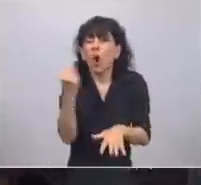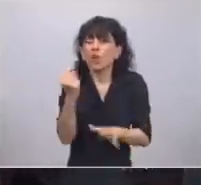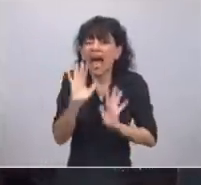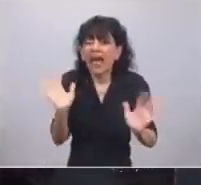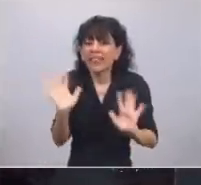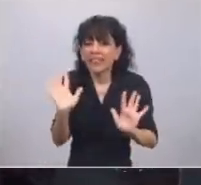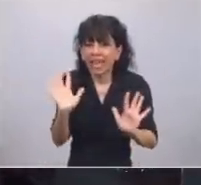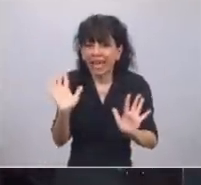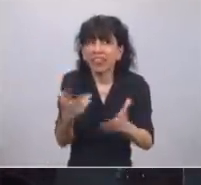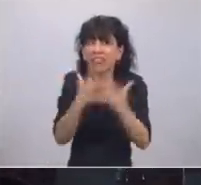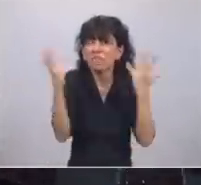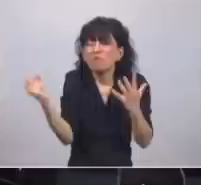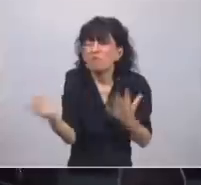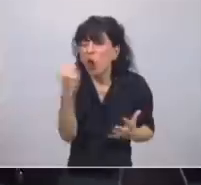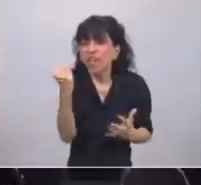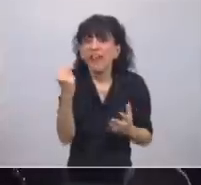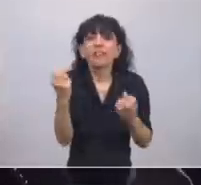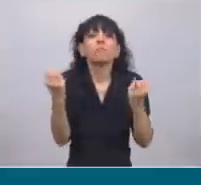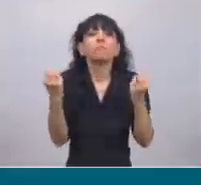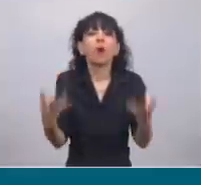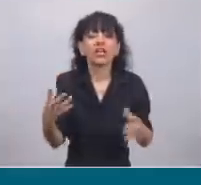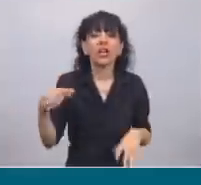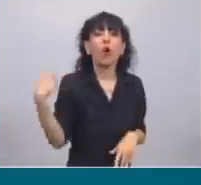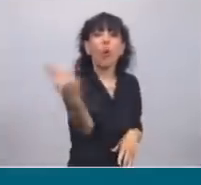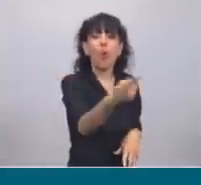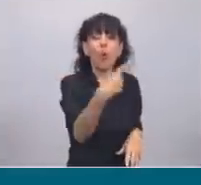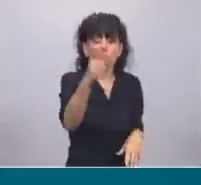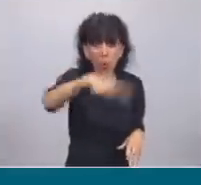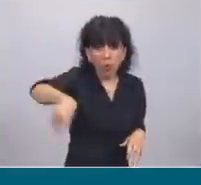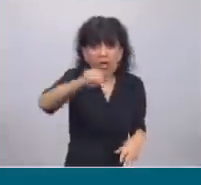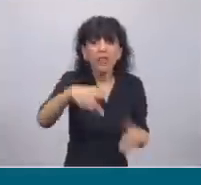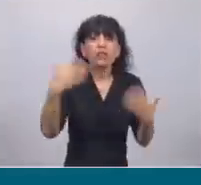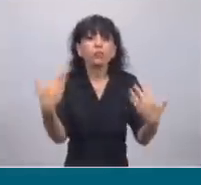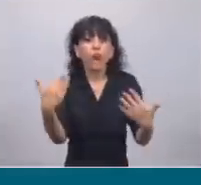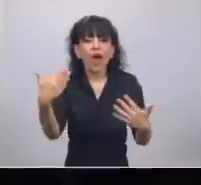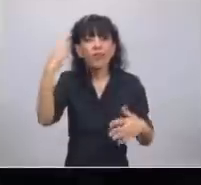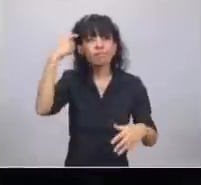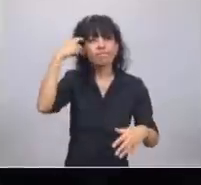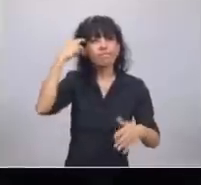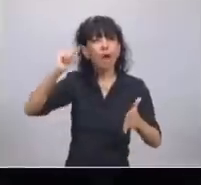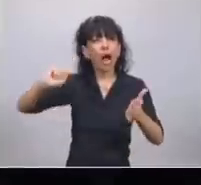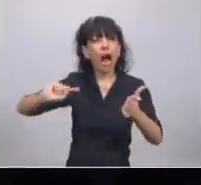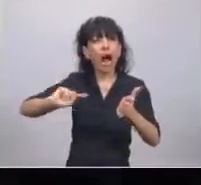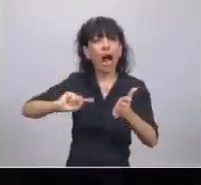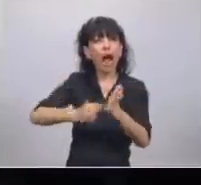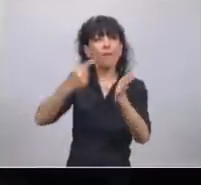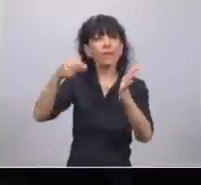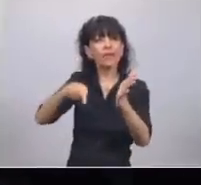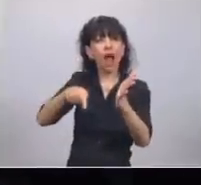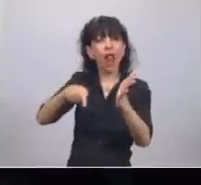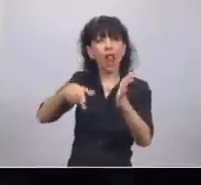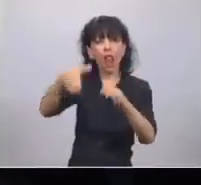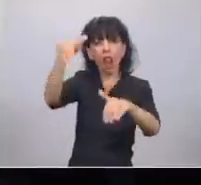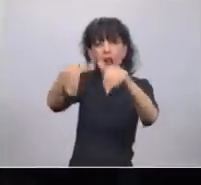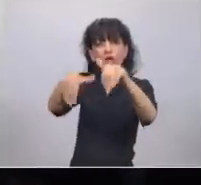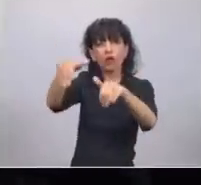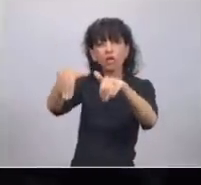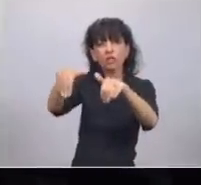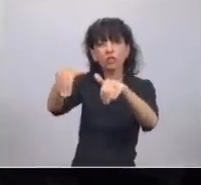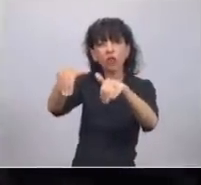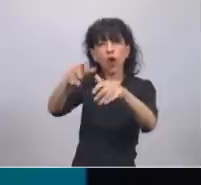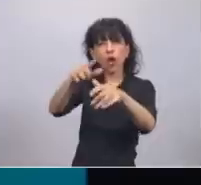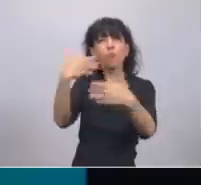a la posibilidad de que la Ciudad de Buenos Aires no se transforme en un bien de